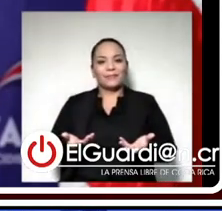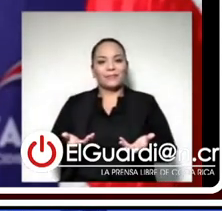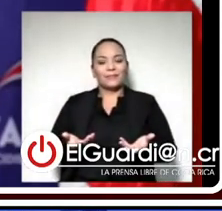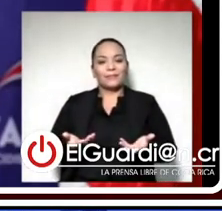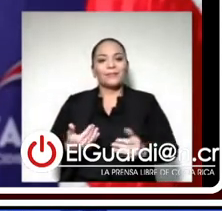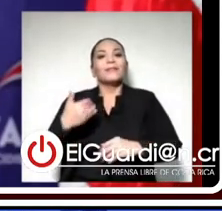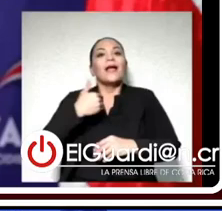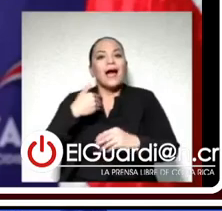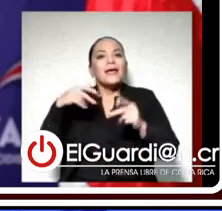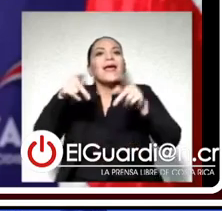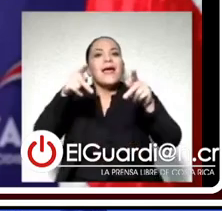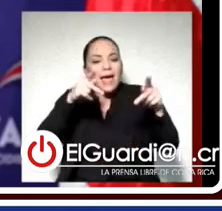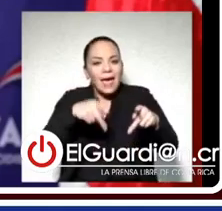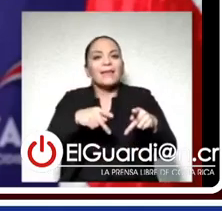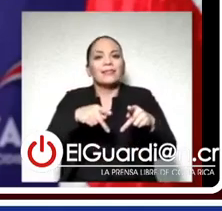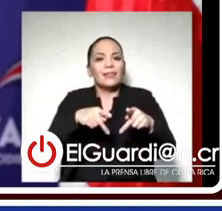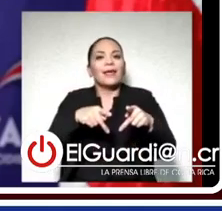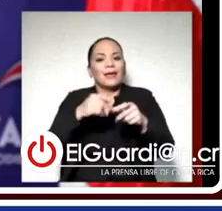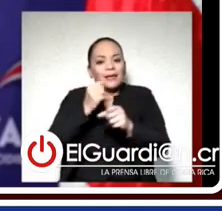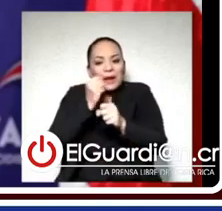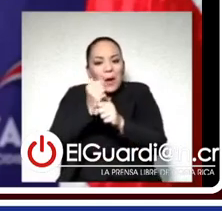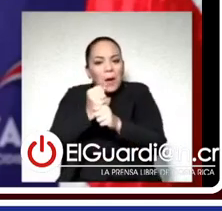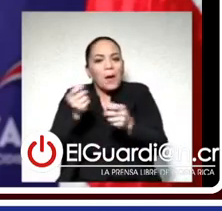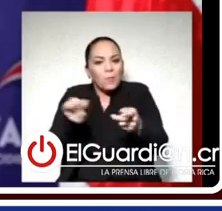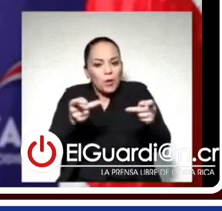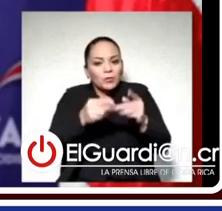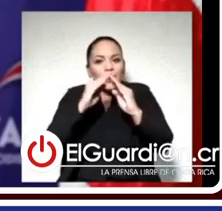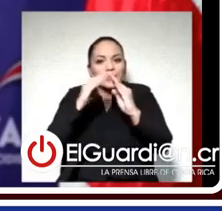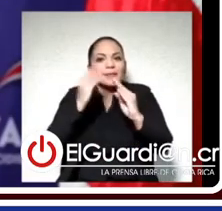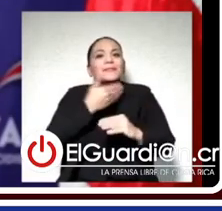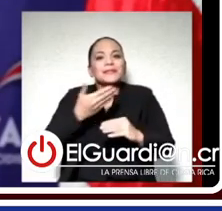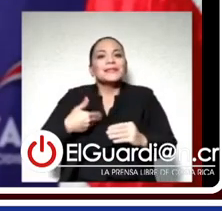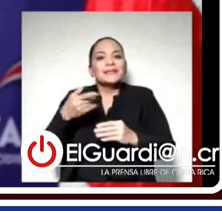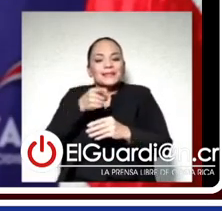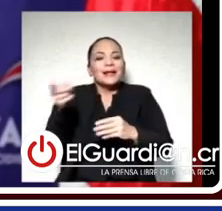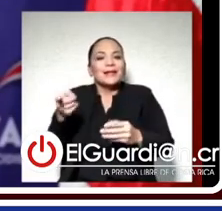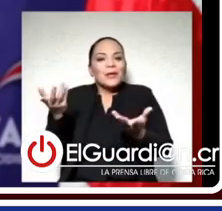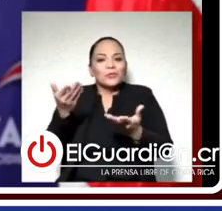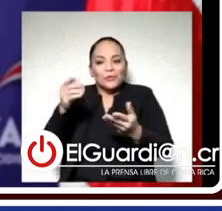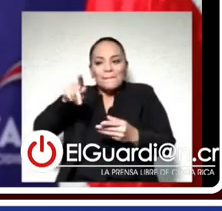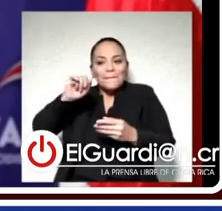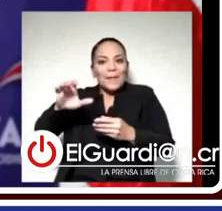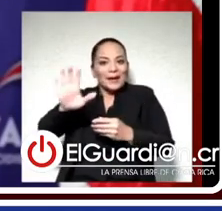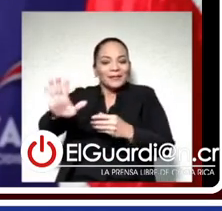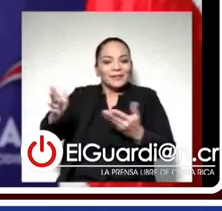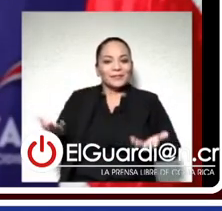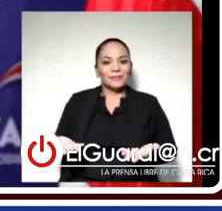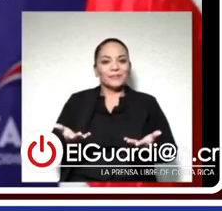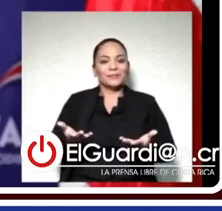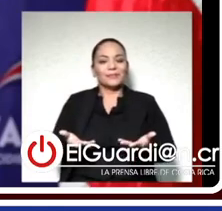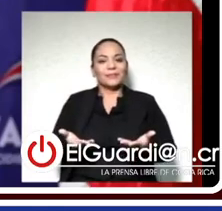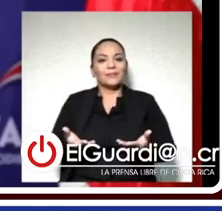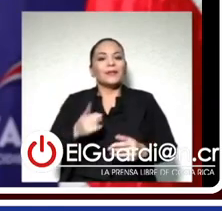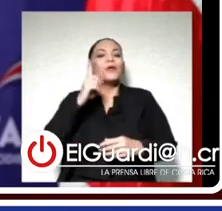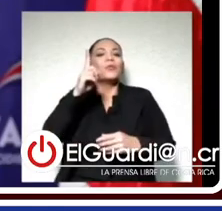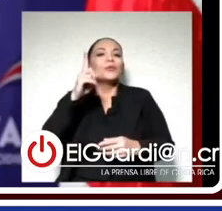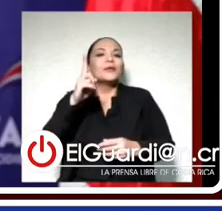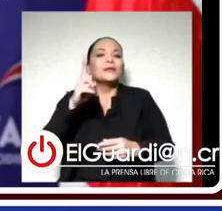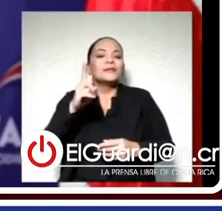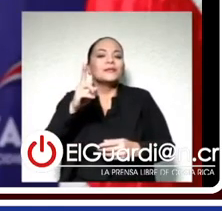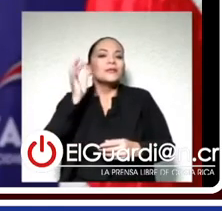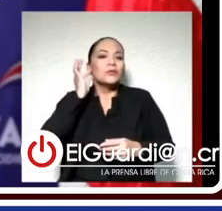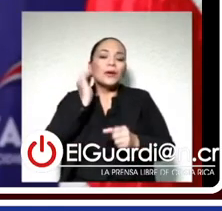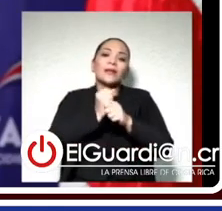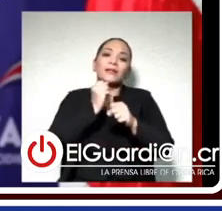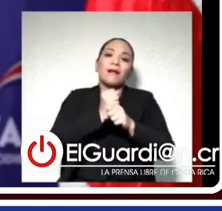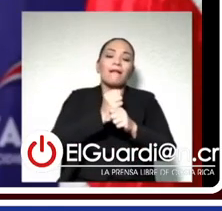militante del PAC, abierta y conocidamente. Ah, hay una señora que trabaja en Casa Presidencial que es la presidenta del Partido Rodriguista,